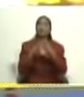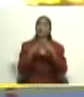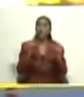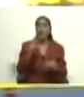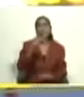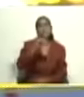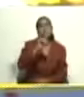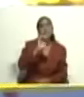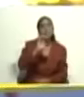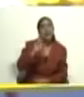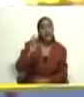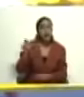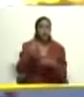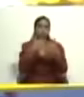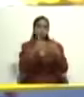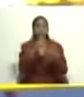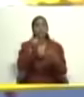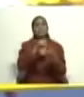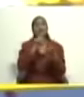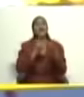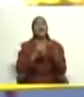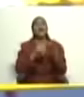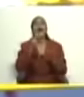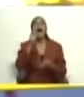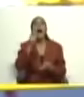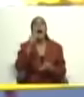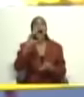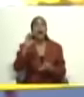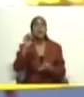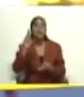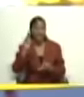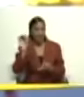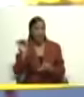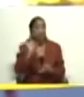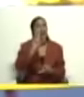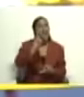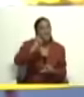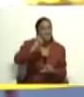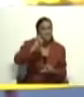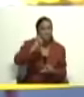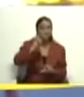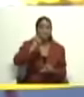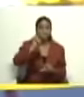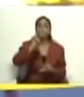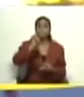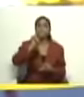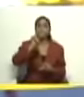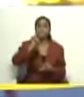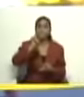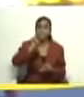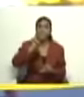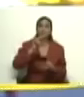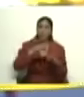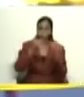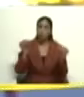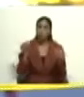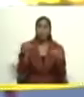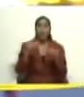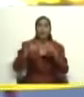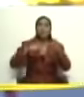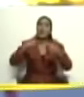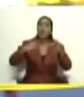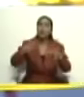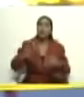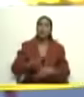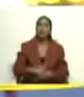presidente, gracias a su instrucción, hemos podido incorporar inversiones que han recuperado la inversión y la producción, y este año